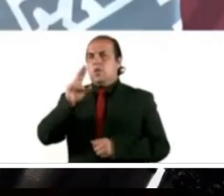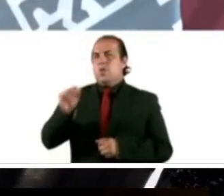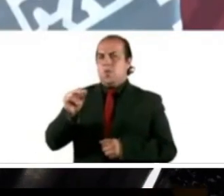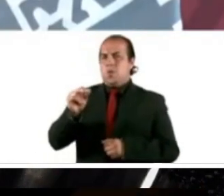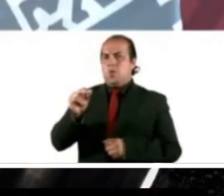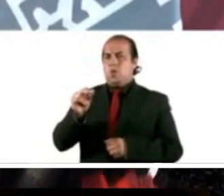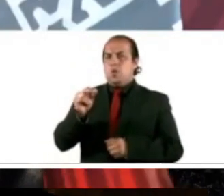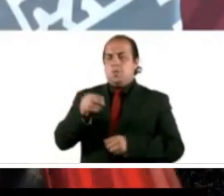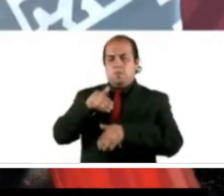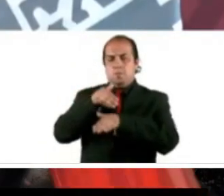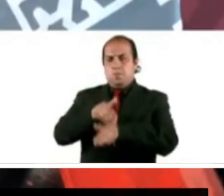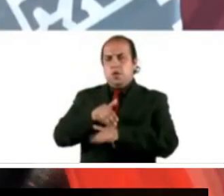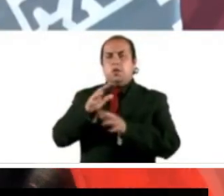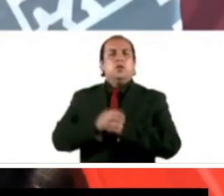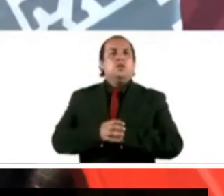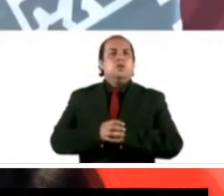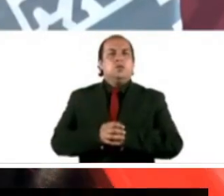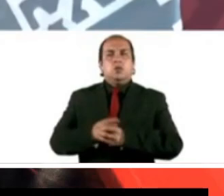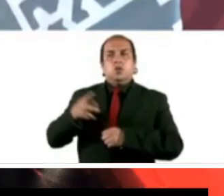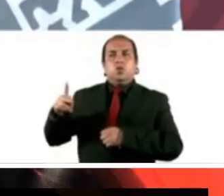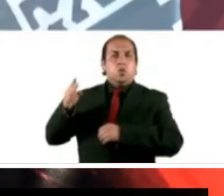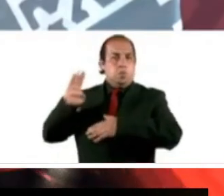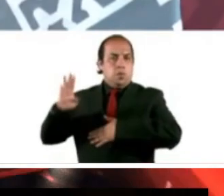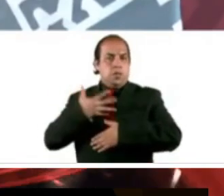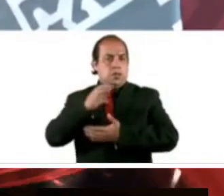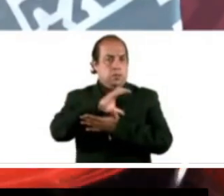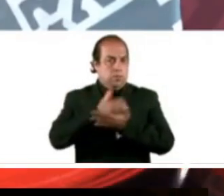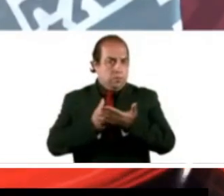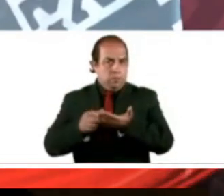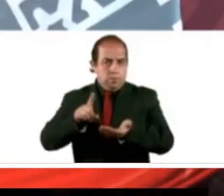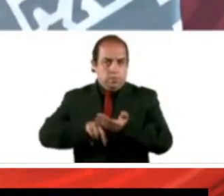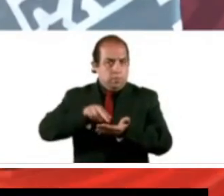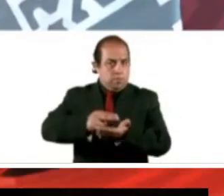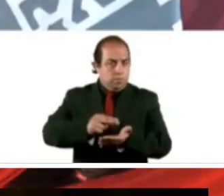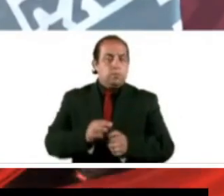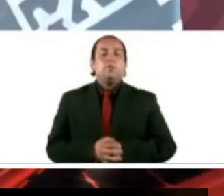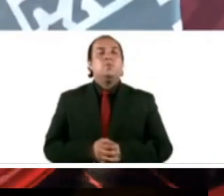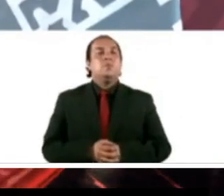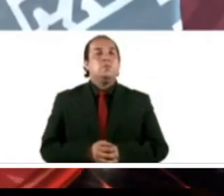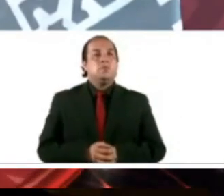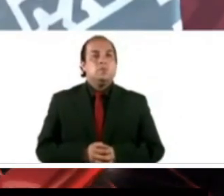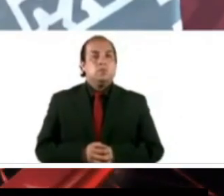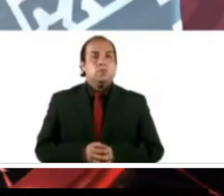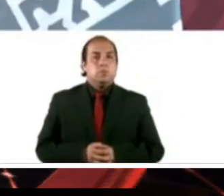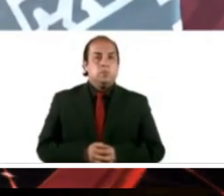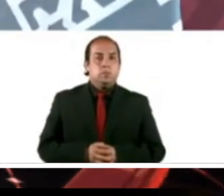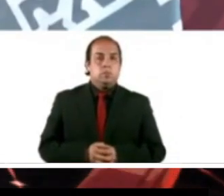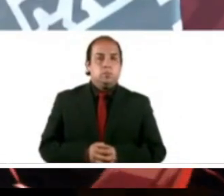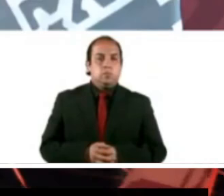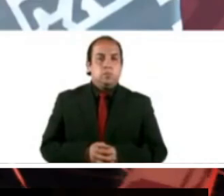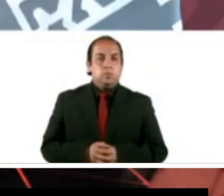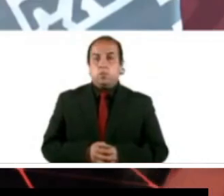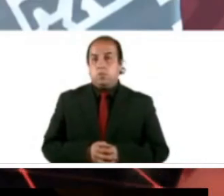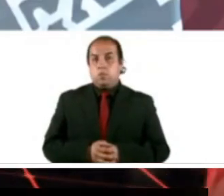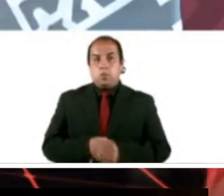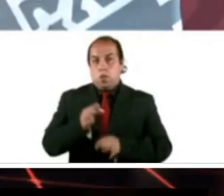cumpliendo metodológicamente con lo que se comprometieron en el contrato. Entonces, ni siquiera cumplen metodológicamente en